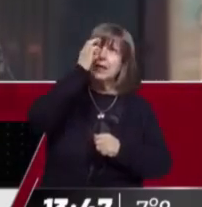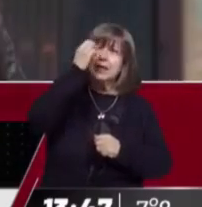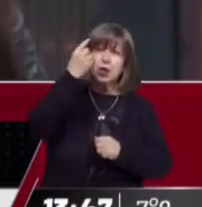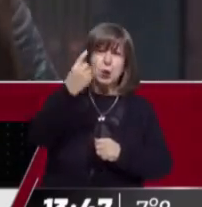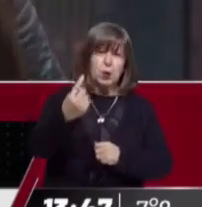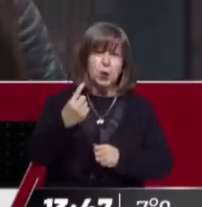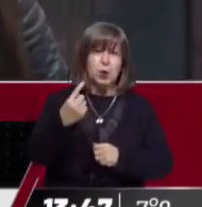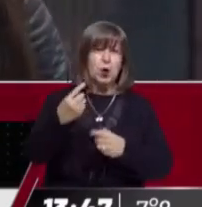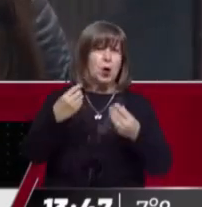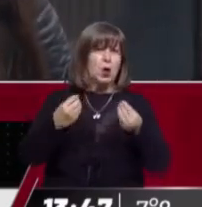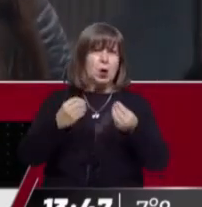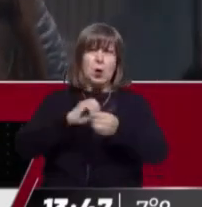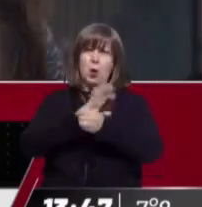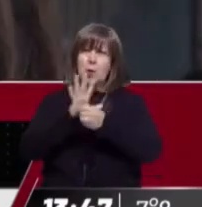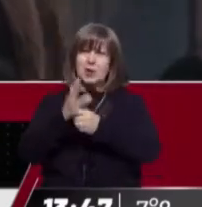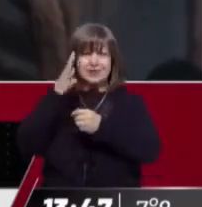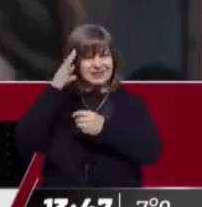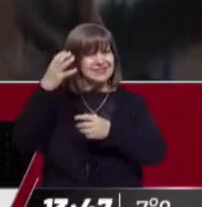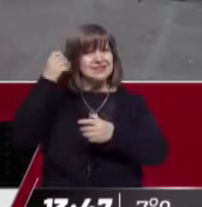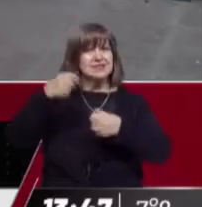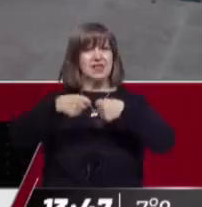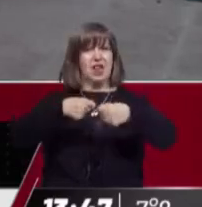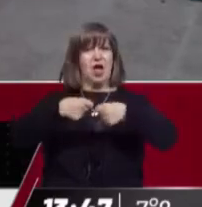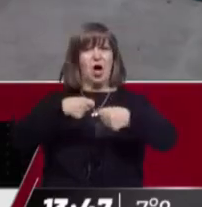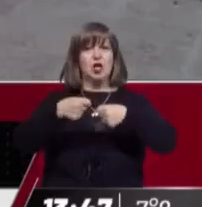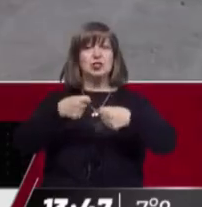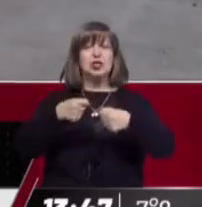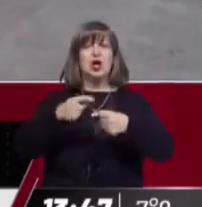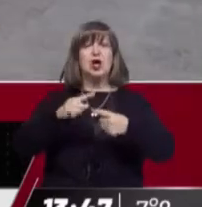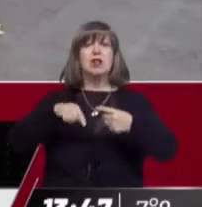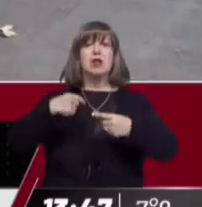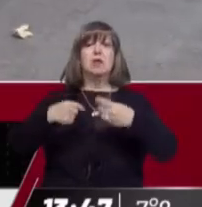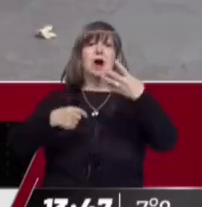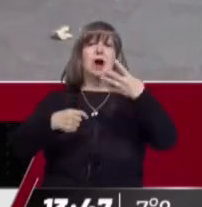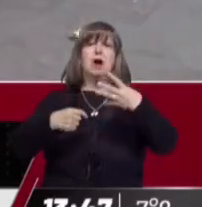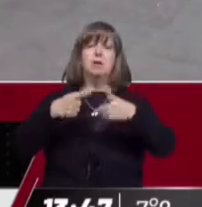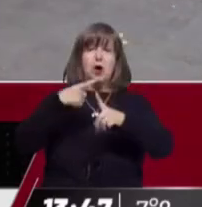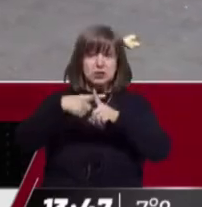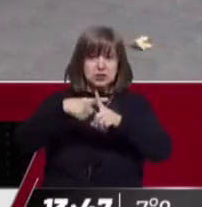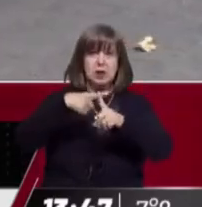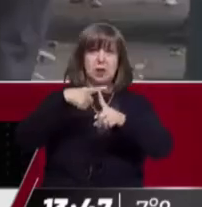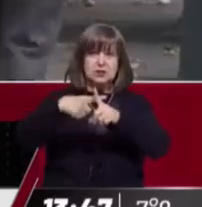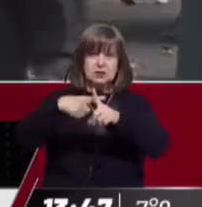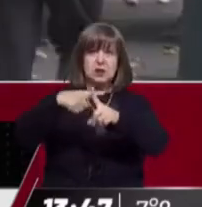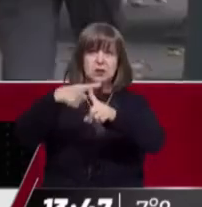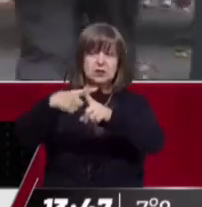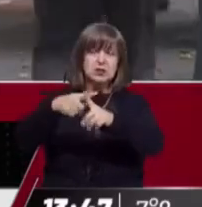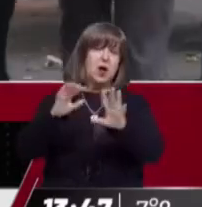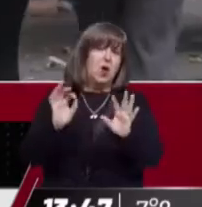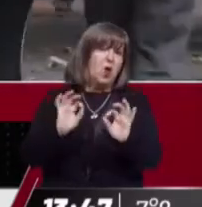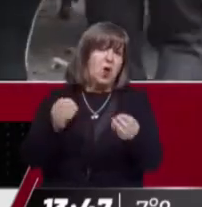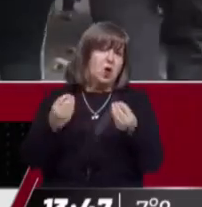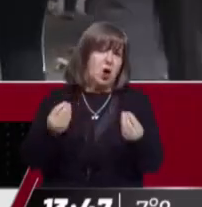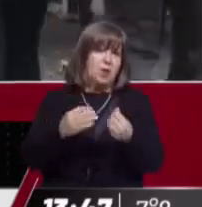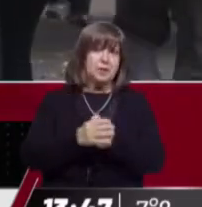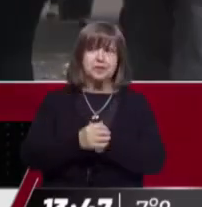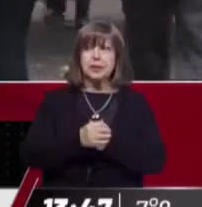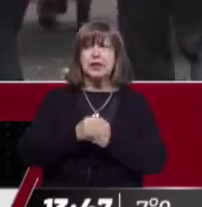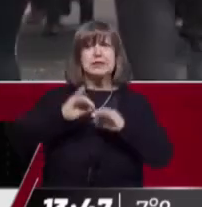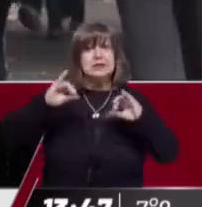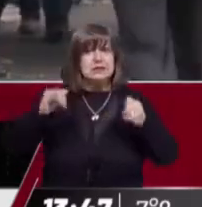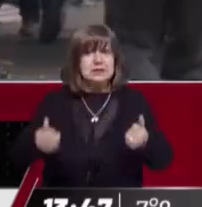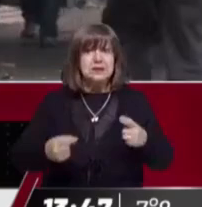qué pueden decir de lo que pasó de aquellos comercios que se abrieron y si es positivo No qué es lo que ven no no totalmente